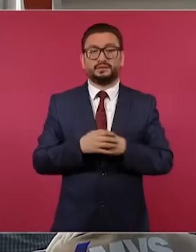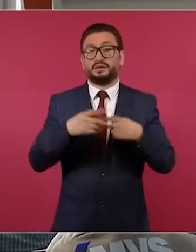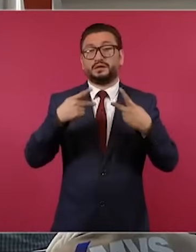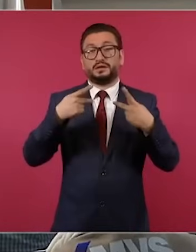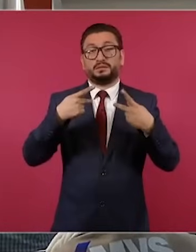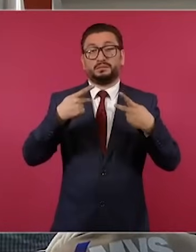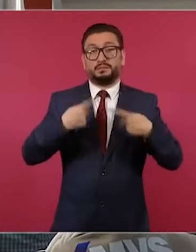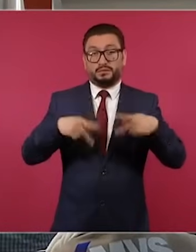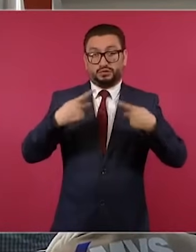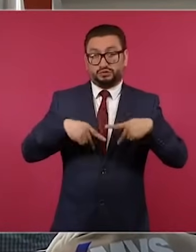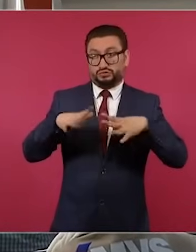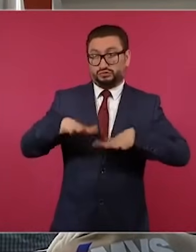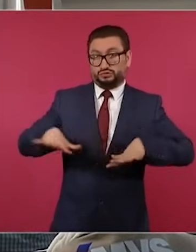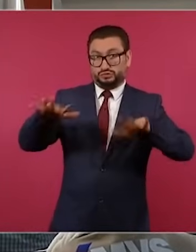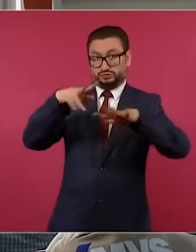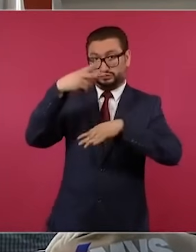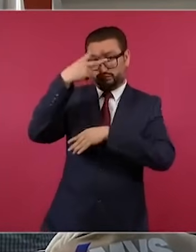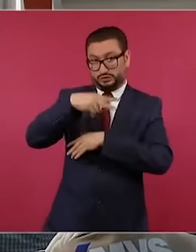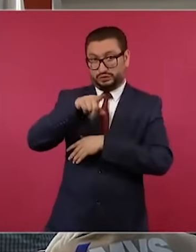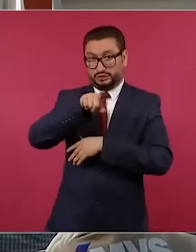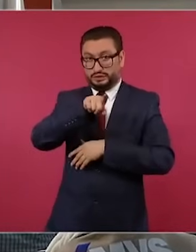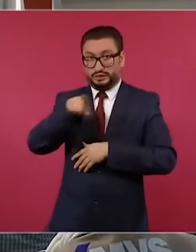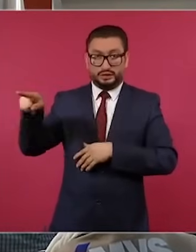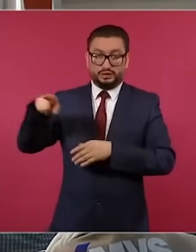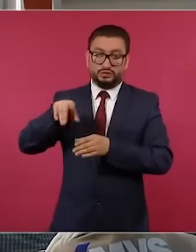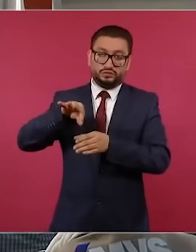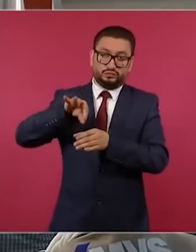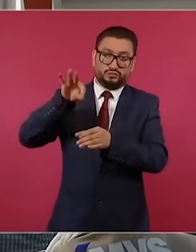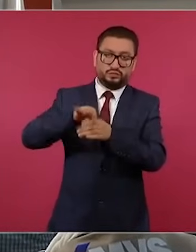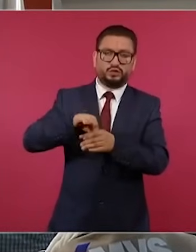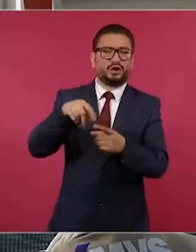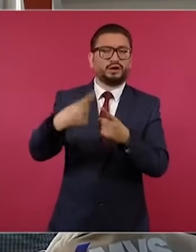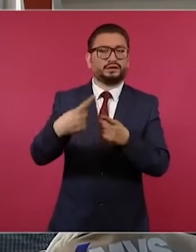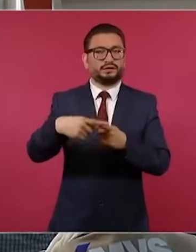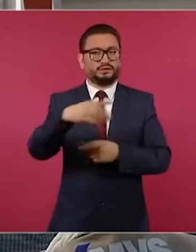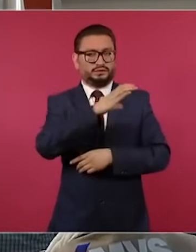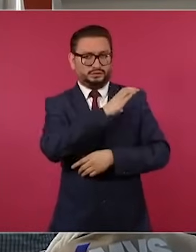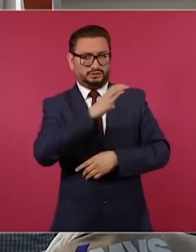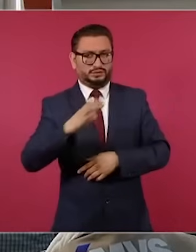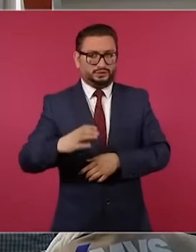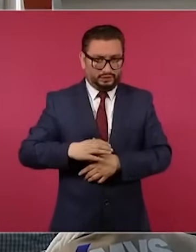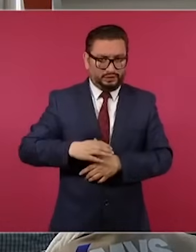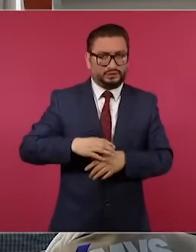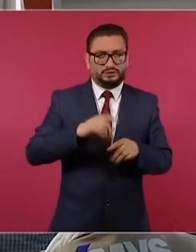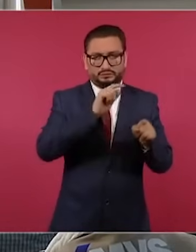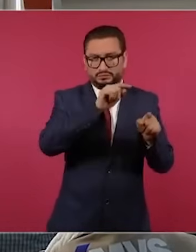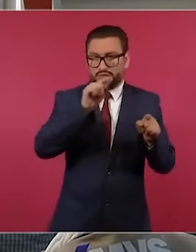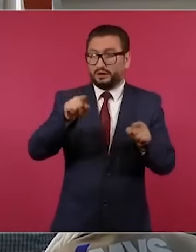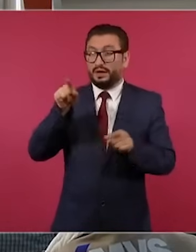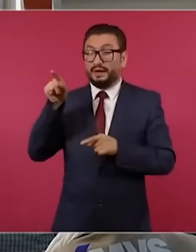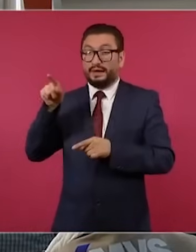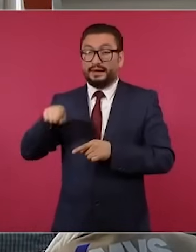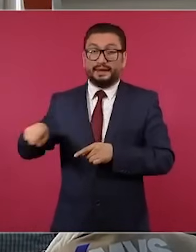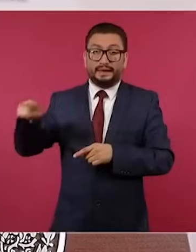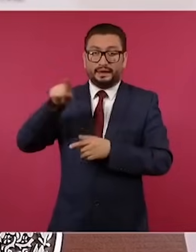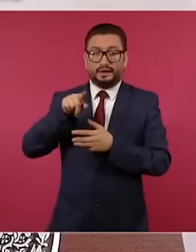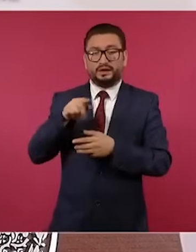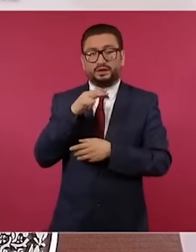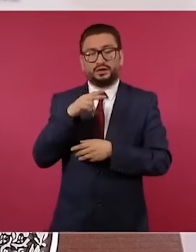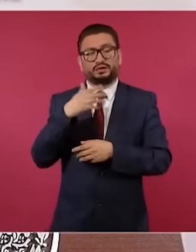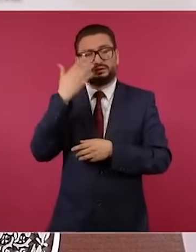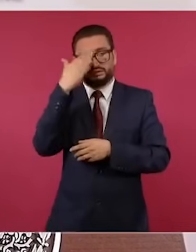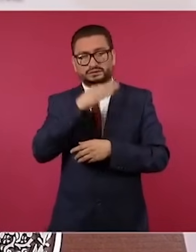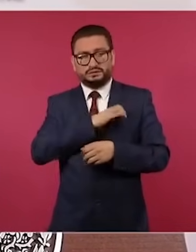votó, desde luego, por los candidatos, de manera muy especial por ella,